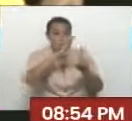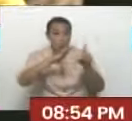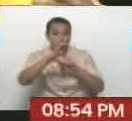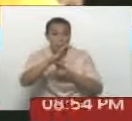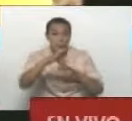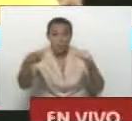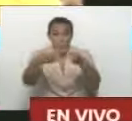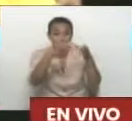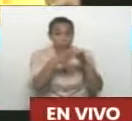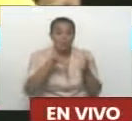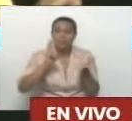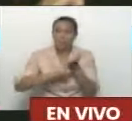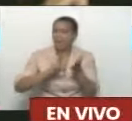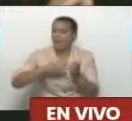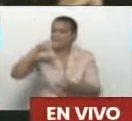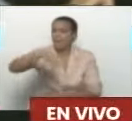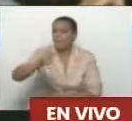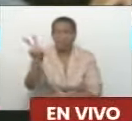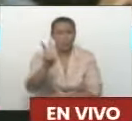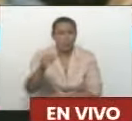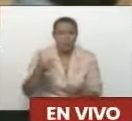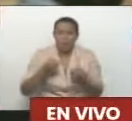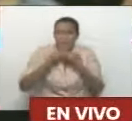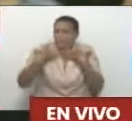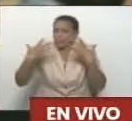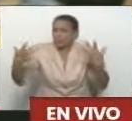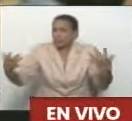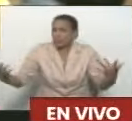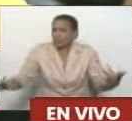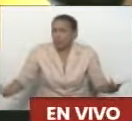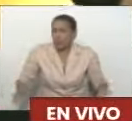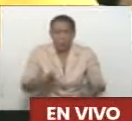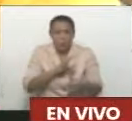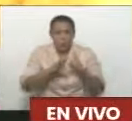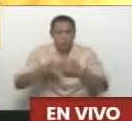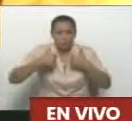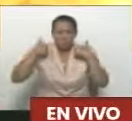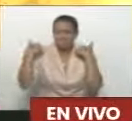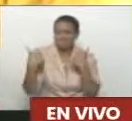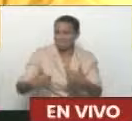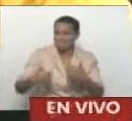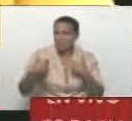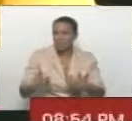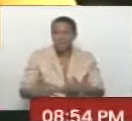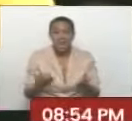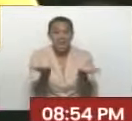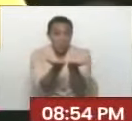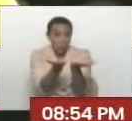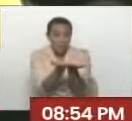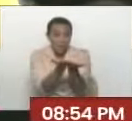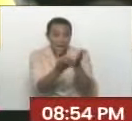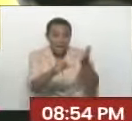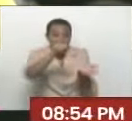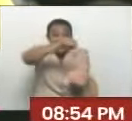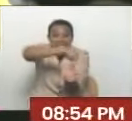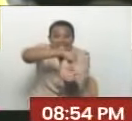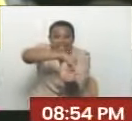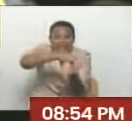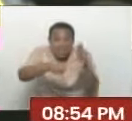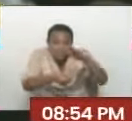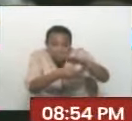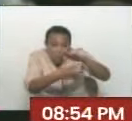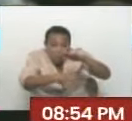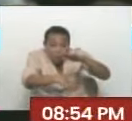culturales y yo decía, definitivamente aquí hay una explosión cultural, pues. Y la escuela, que es el epicentro del